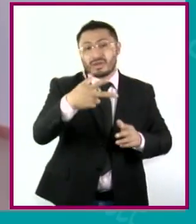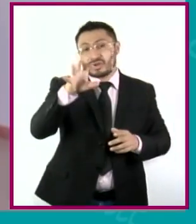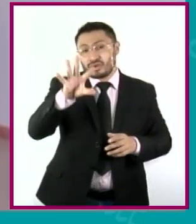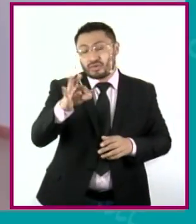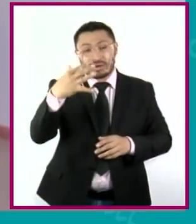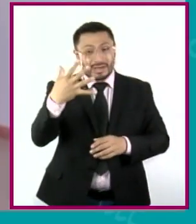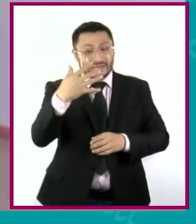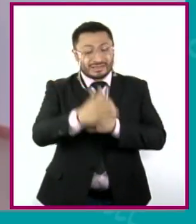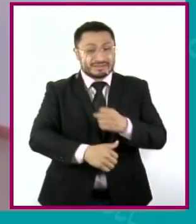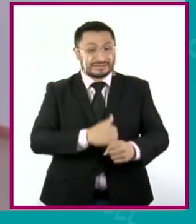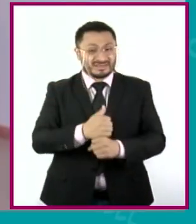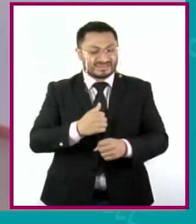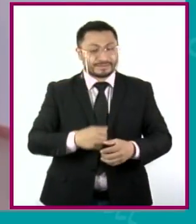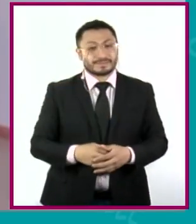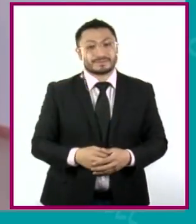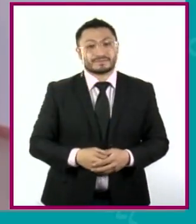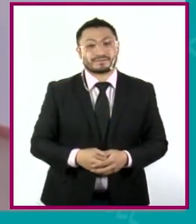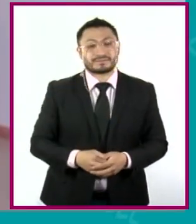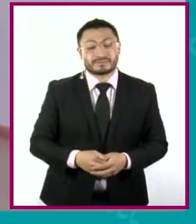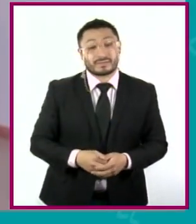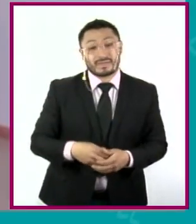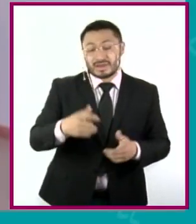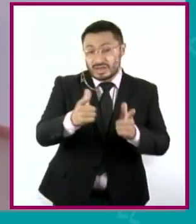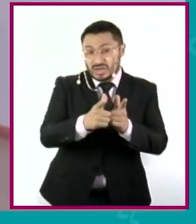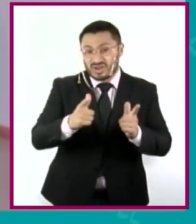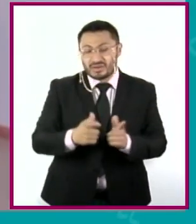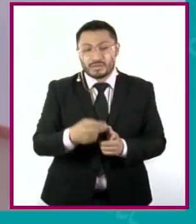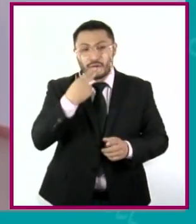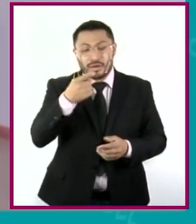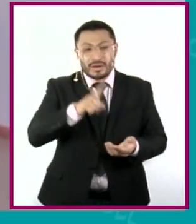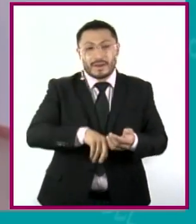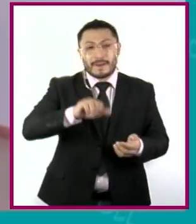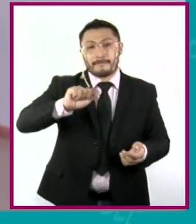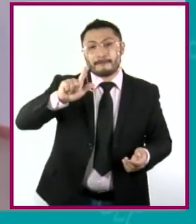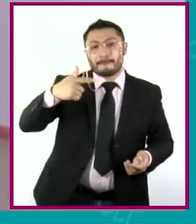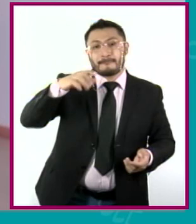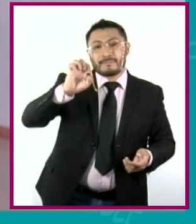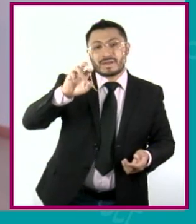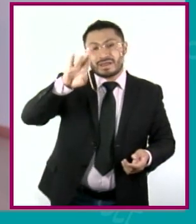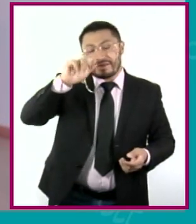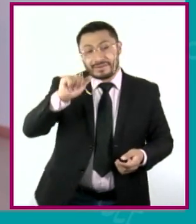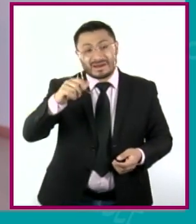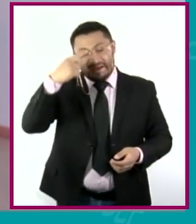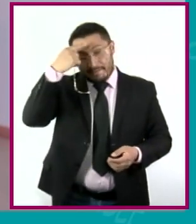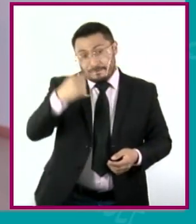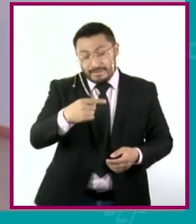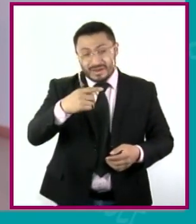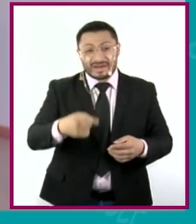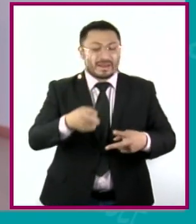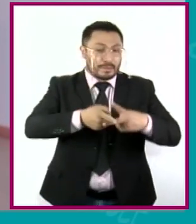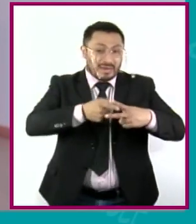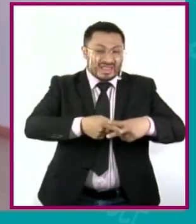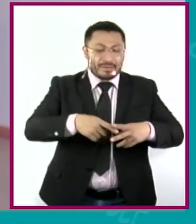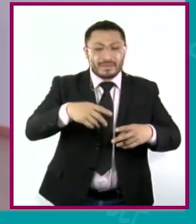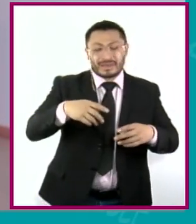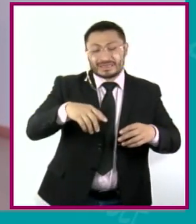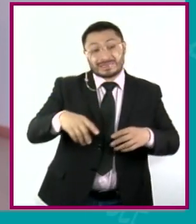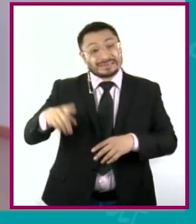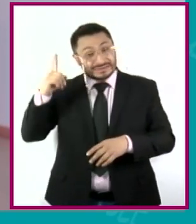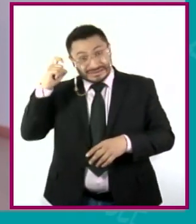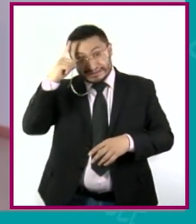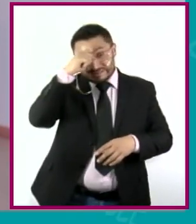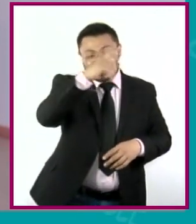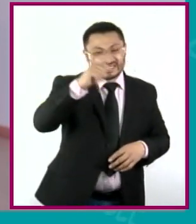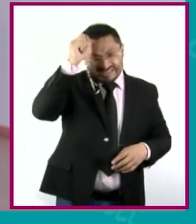El grupo de Galois realmente se usa en álgebra y para ecuaciones polinomiales. En realidad, la teoría